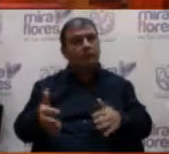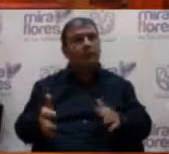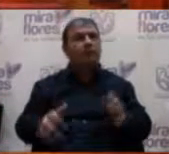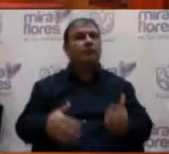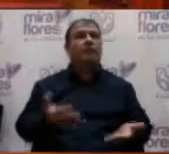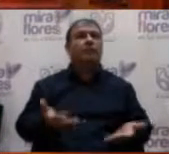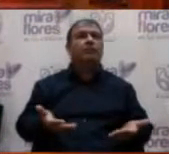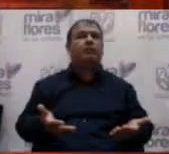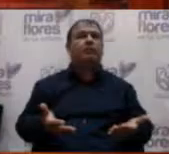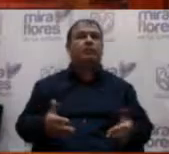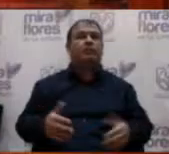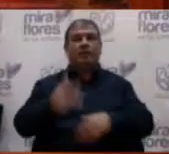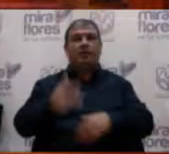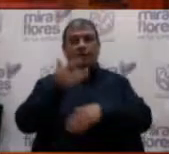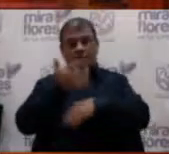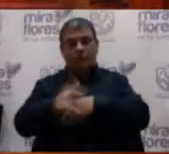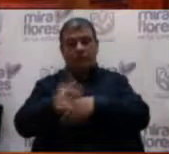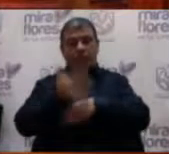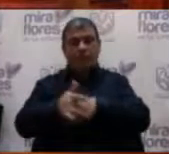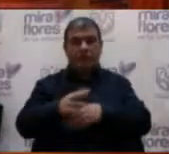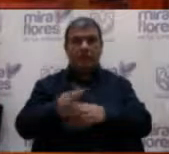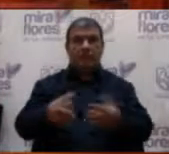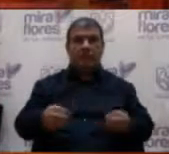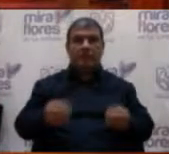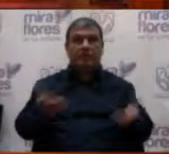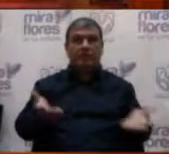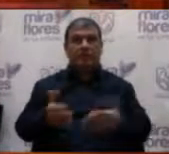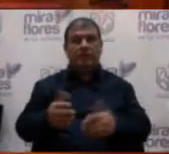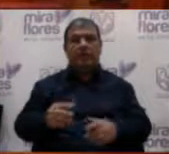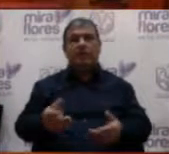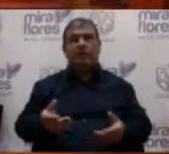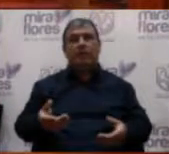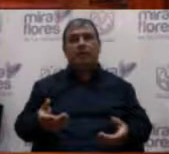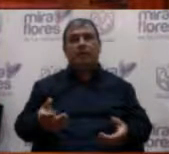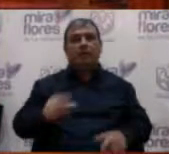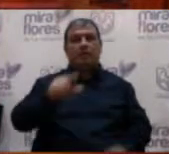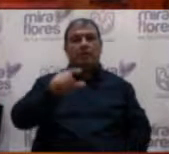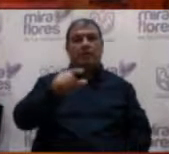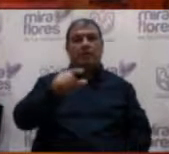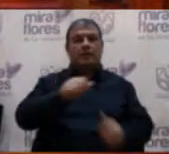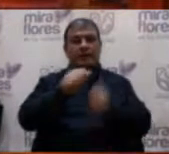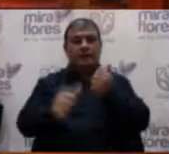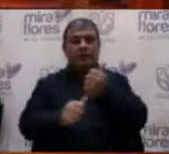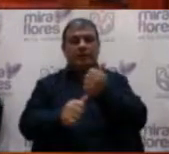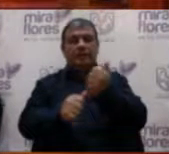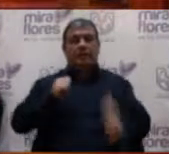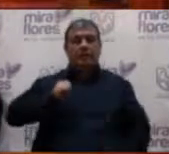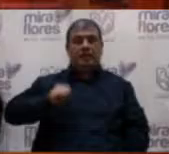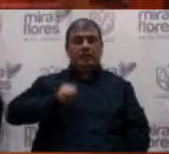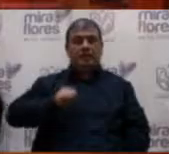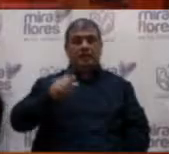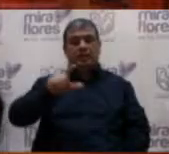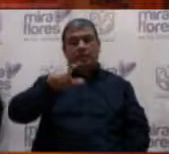la vacancia que se había generado respecto del señor teniente alcalde